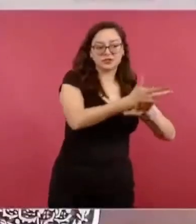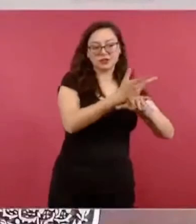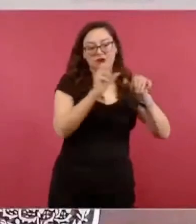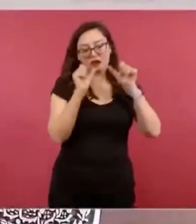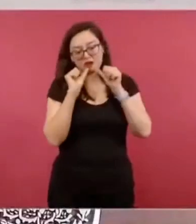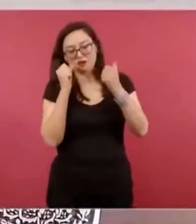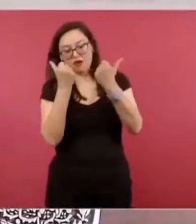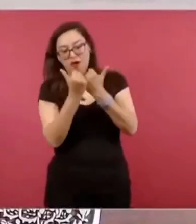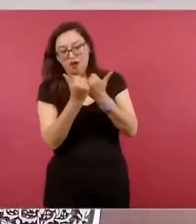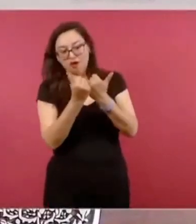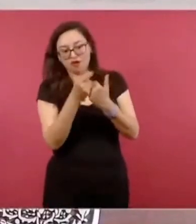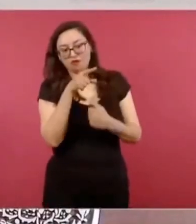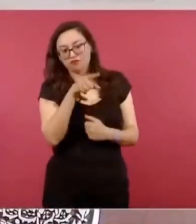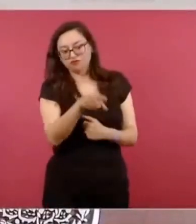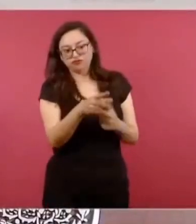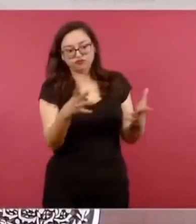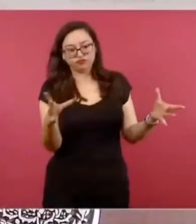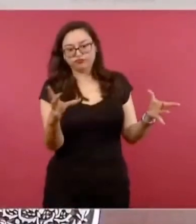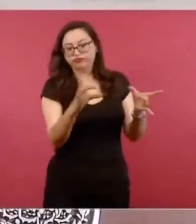interpretación.